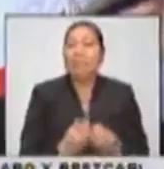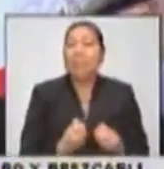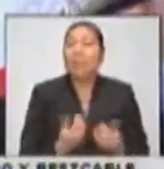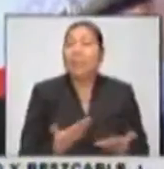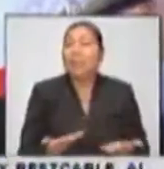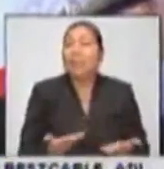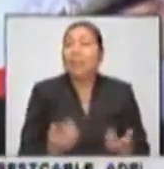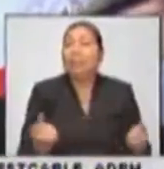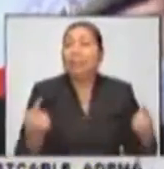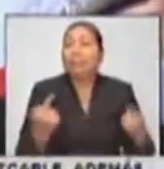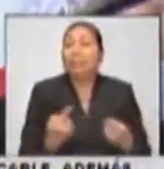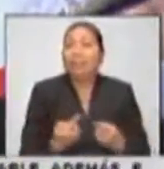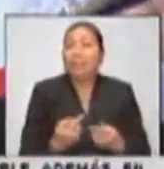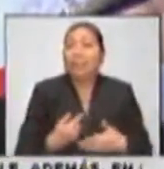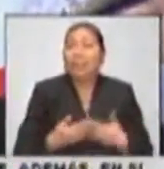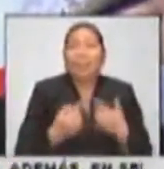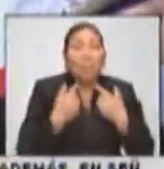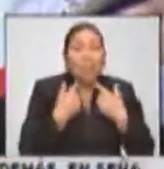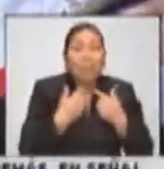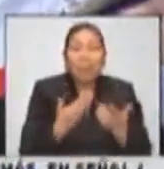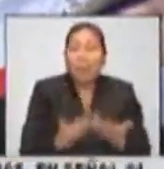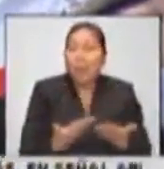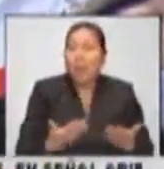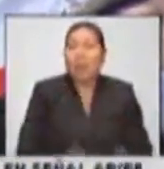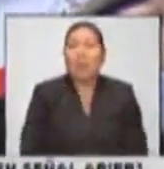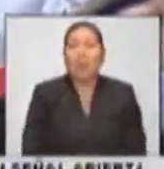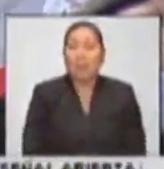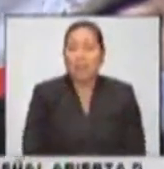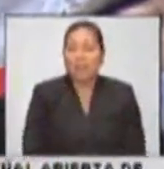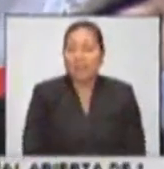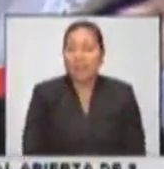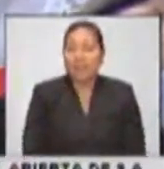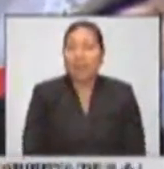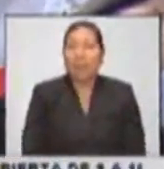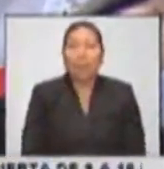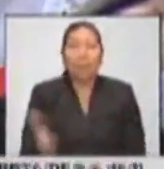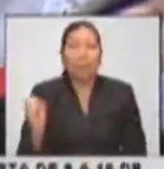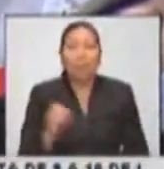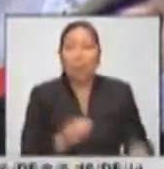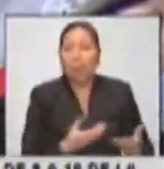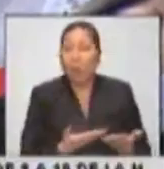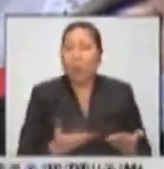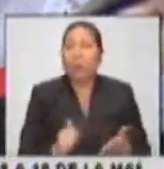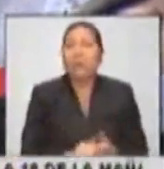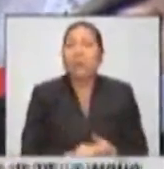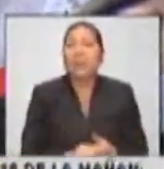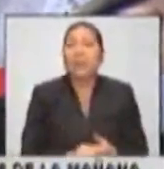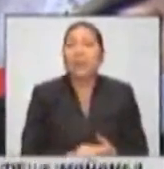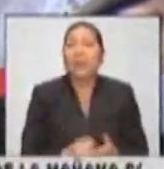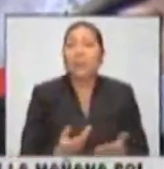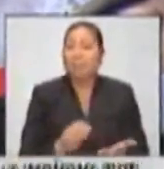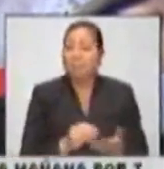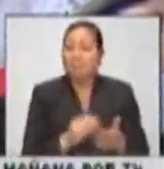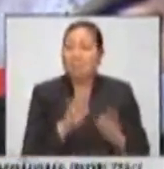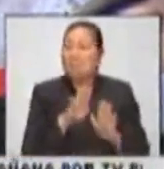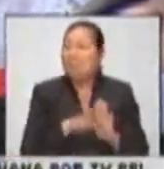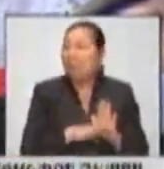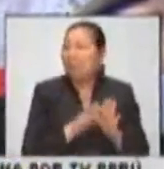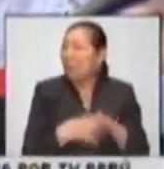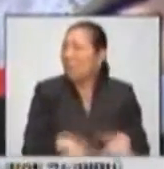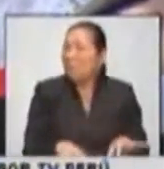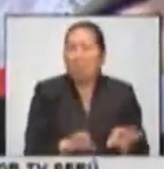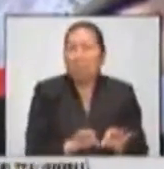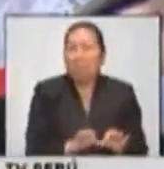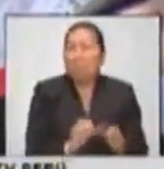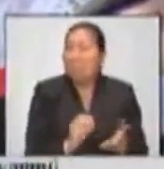si no, caso contrario, vamos a continuar perdiendo recursos y dilapidándolos en muchos de los casos y haciendo cosas intrascendentes o que tienen